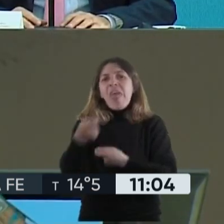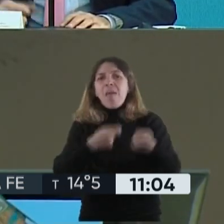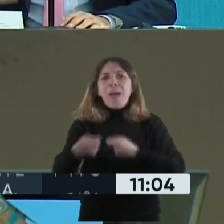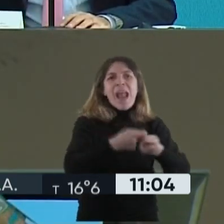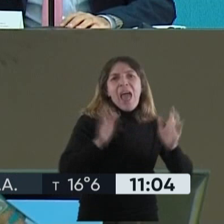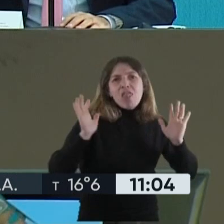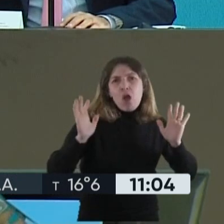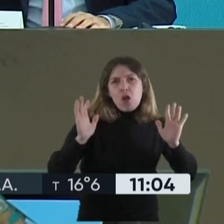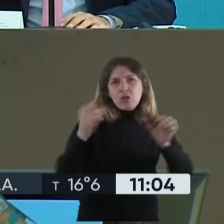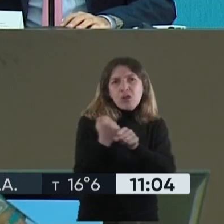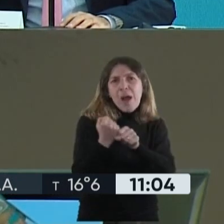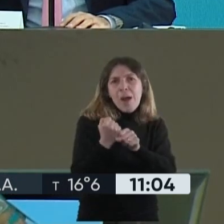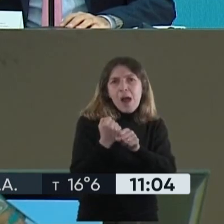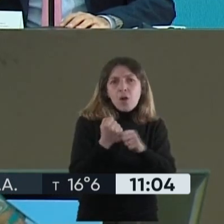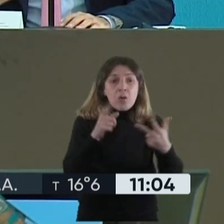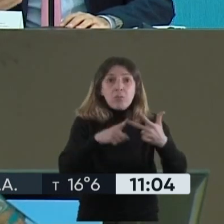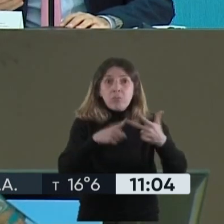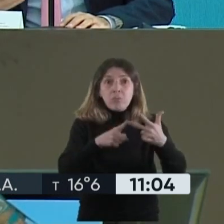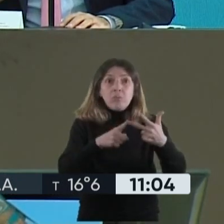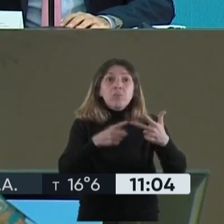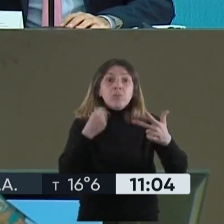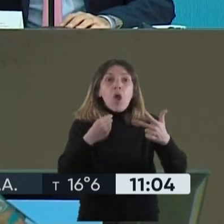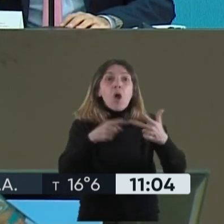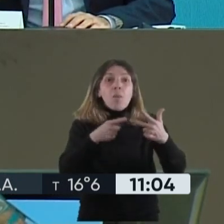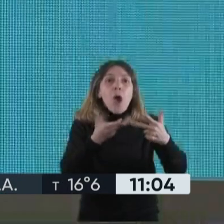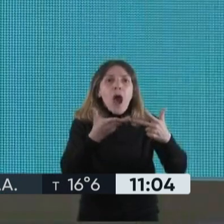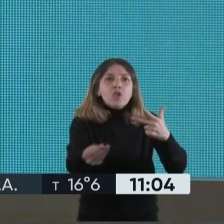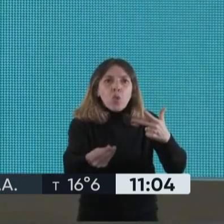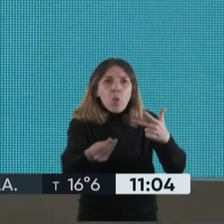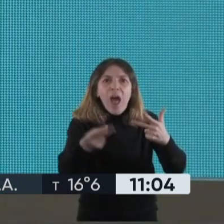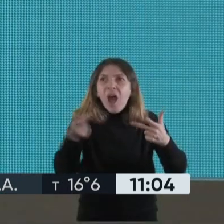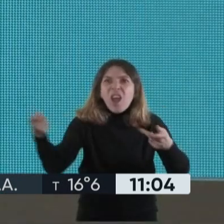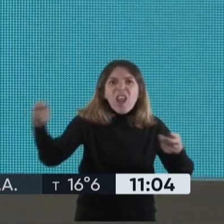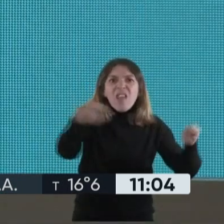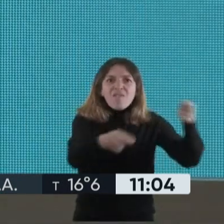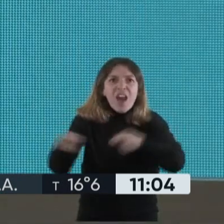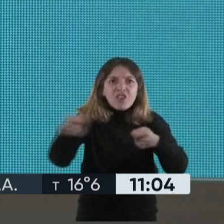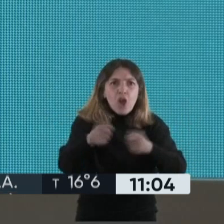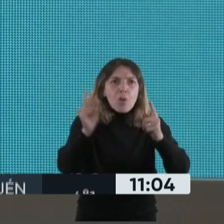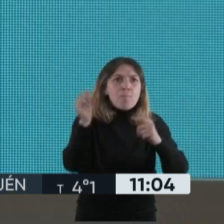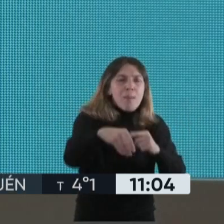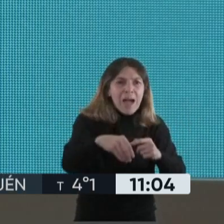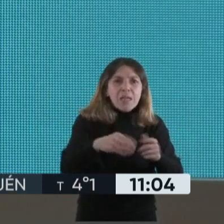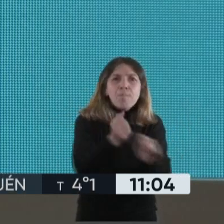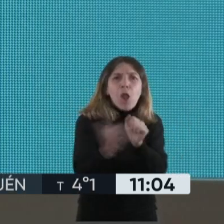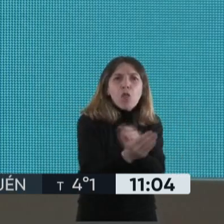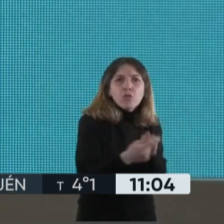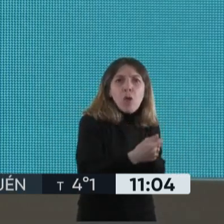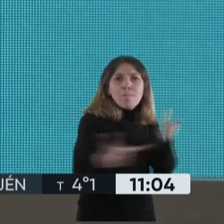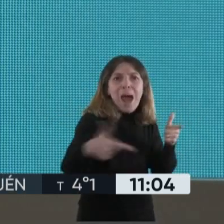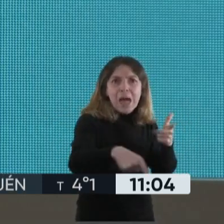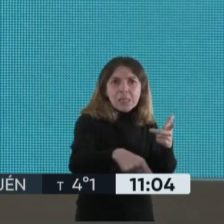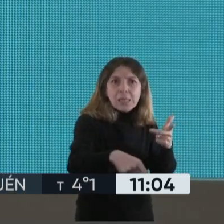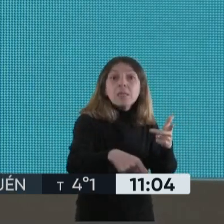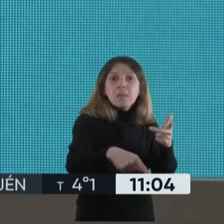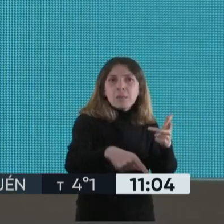que conduzcan a un crecimiento de la inversión, a un crecimiento de la producción y a garantizar